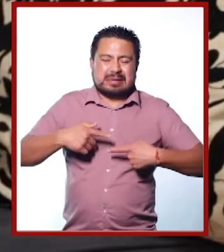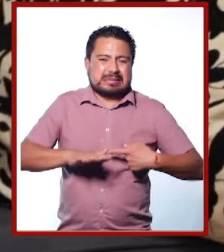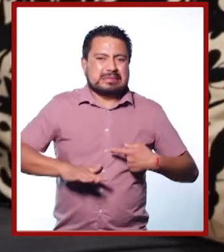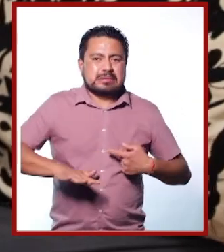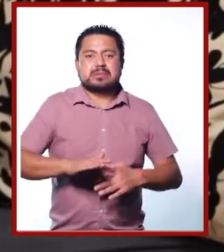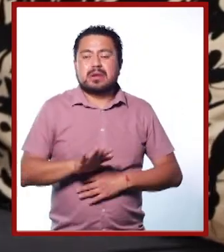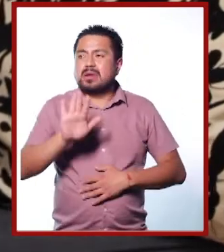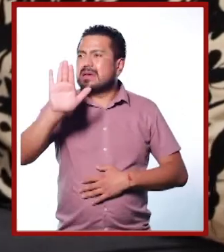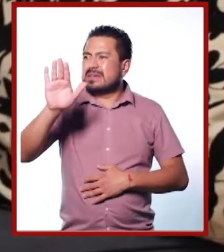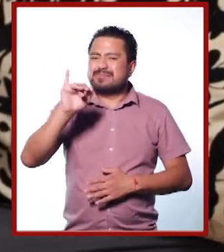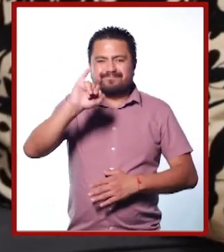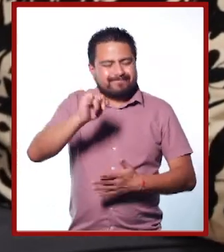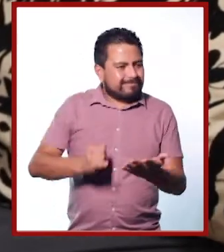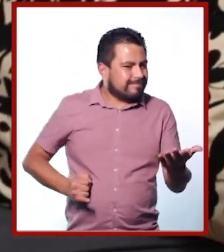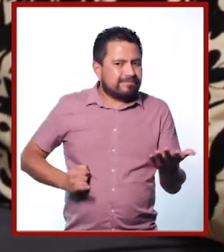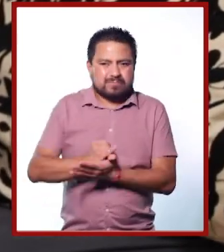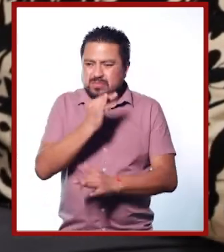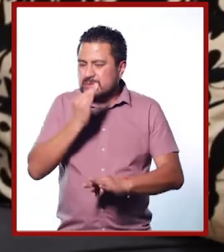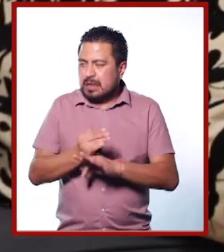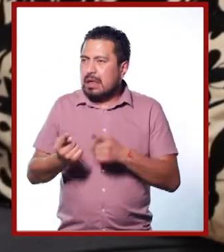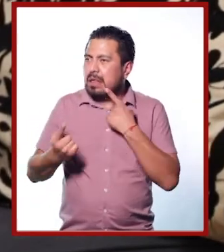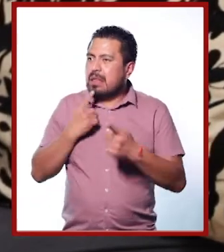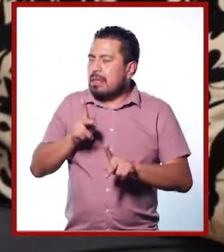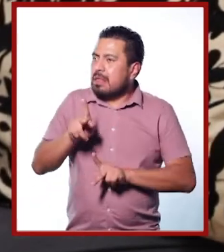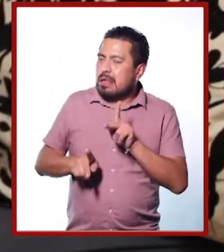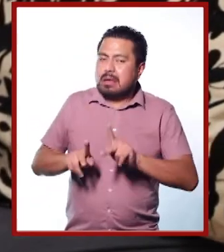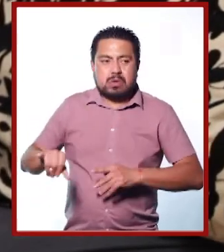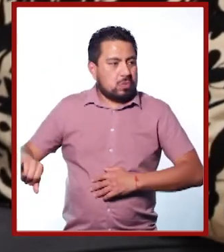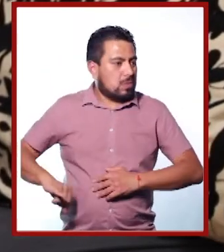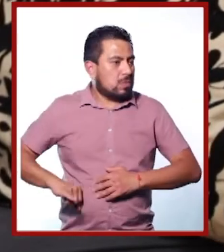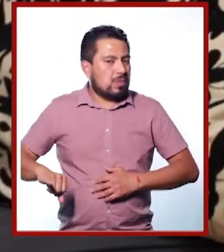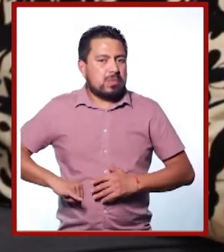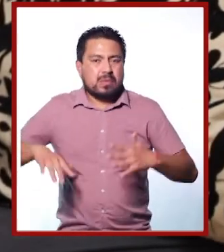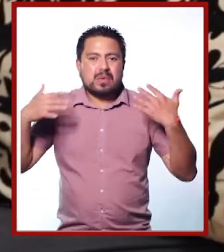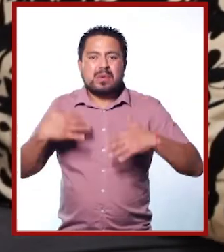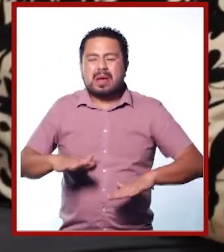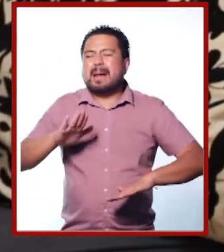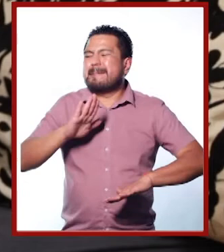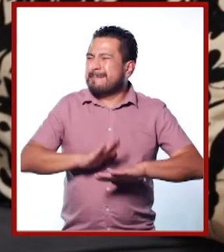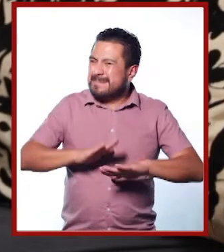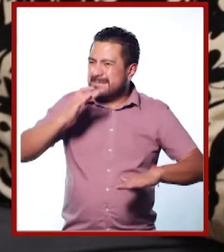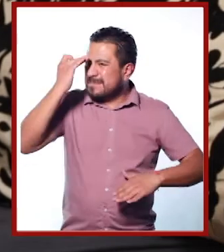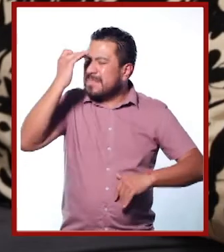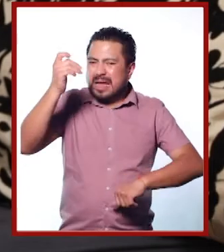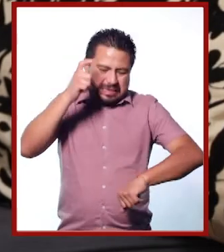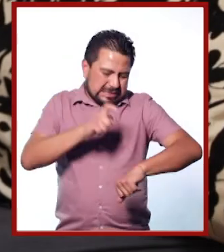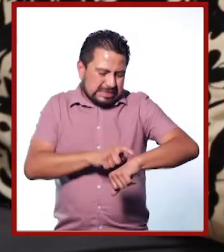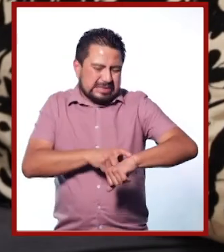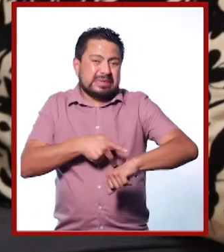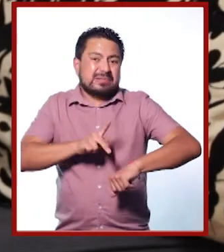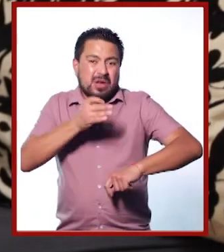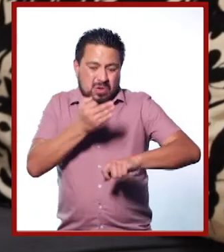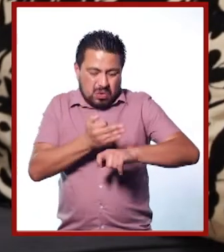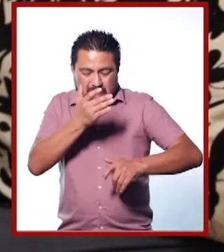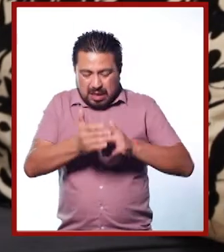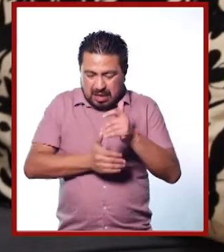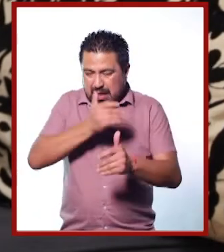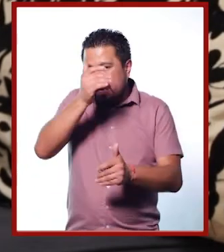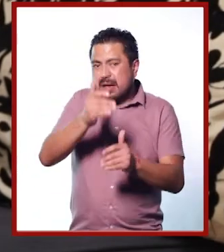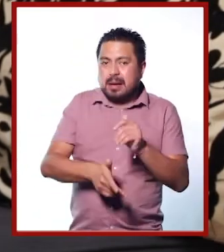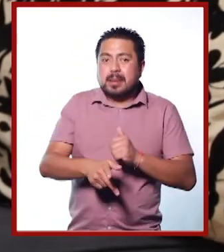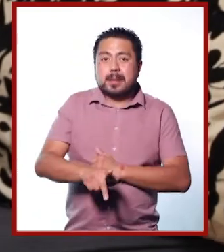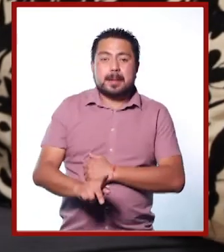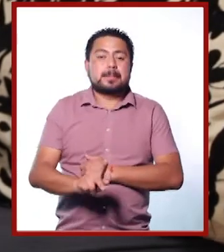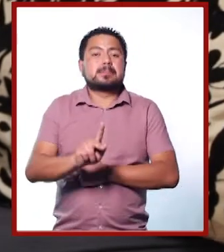híjole. Maite, definitivamente esta plática está muy interesante y era para tener mucho más tiempo. Tristemente ya estamos llegando al